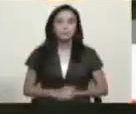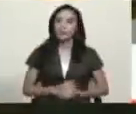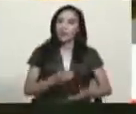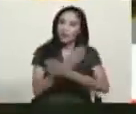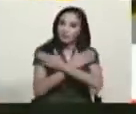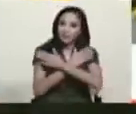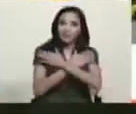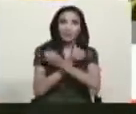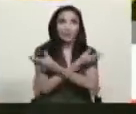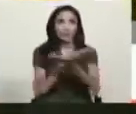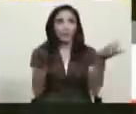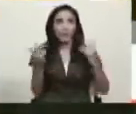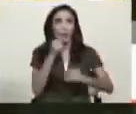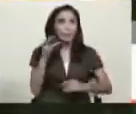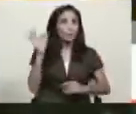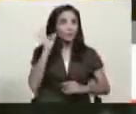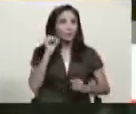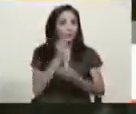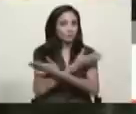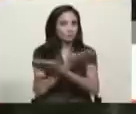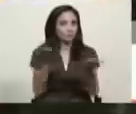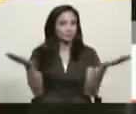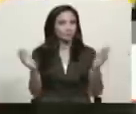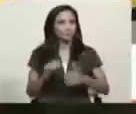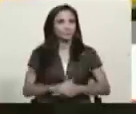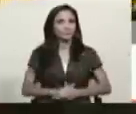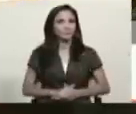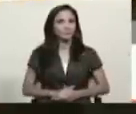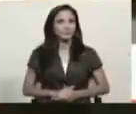Juana, ¿no?